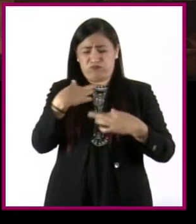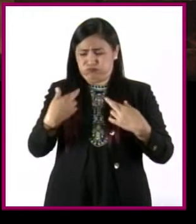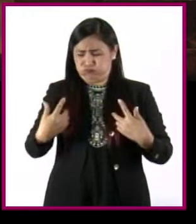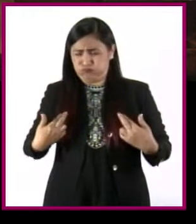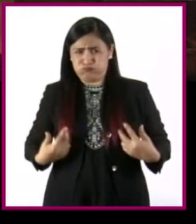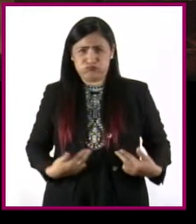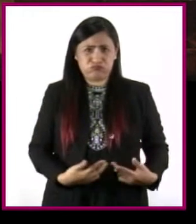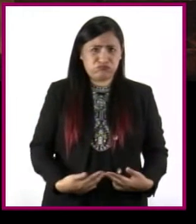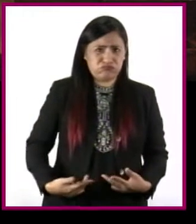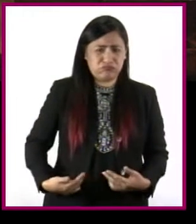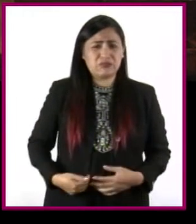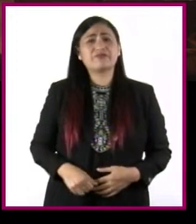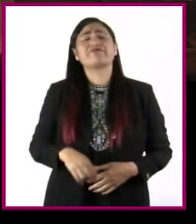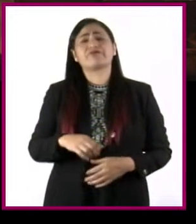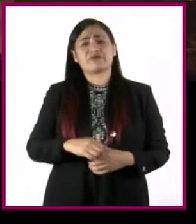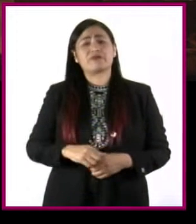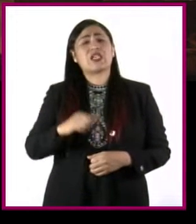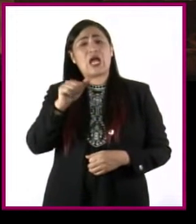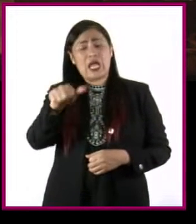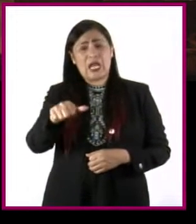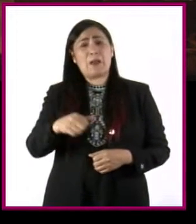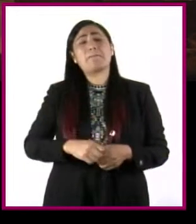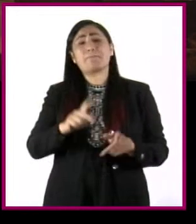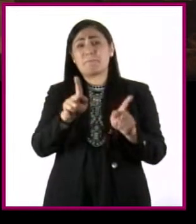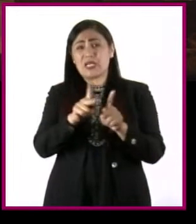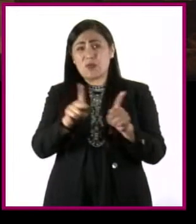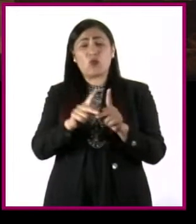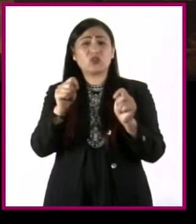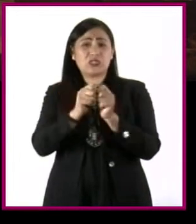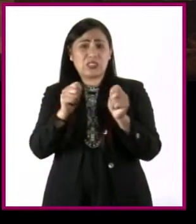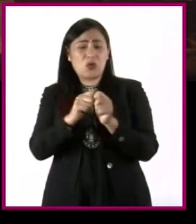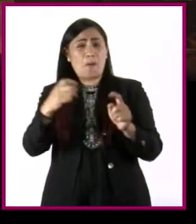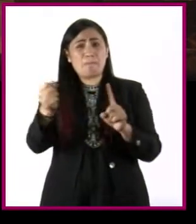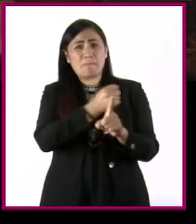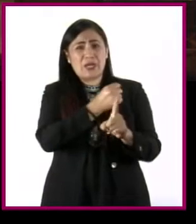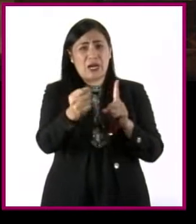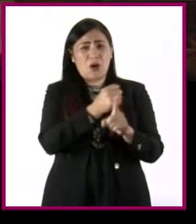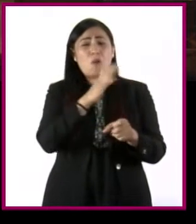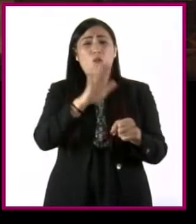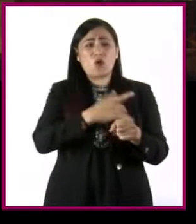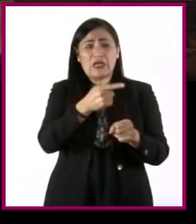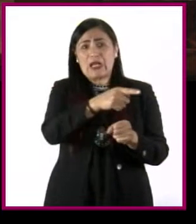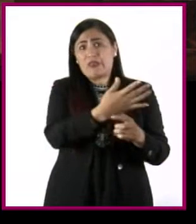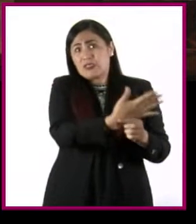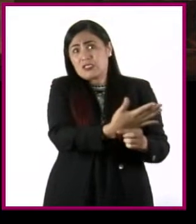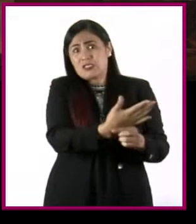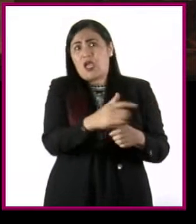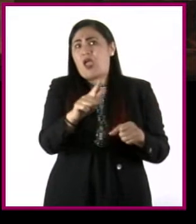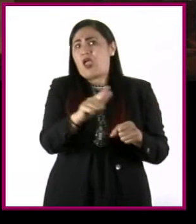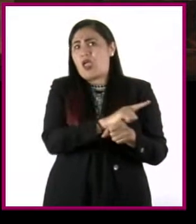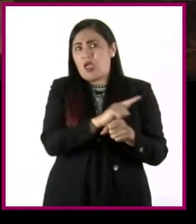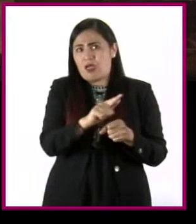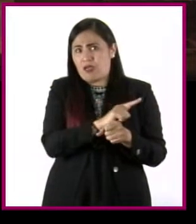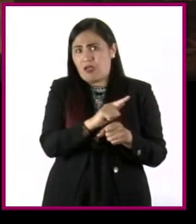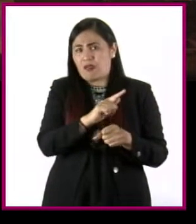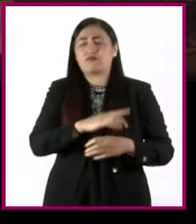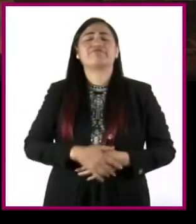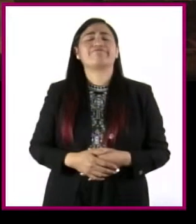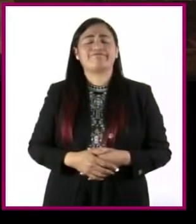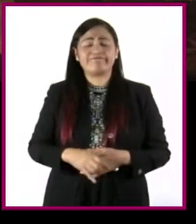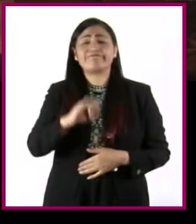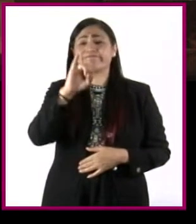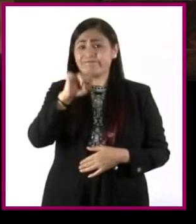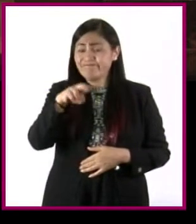más doloroso es que dicen que fueron sus primos y su tío, y todo porque les contó que es gay. Sí, esas cosas pasan,